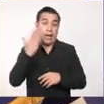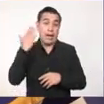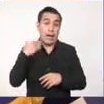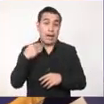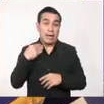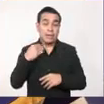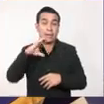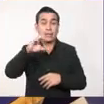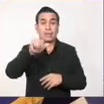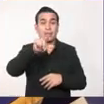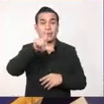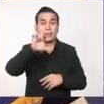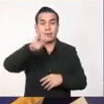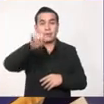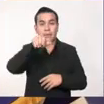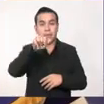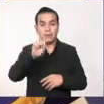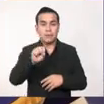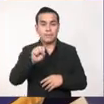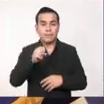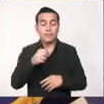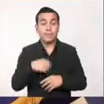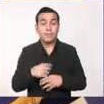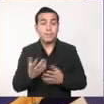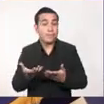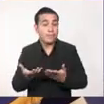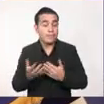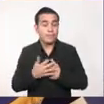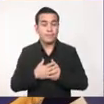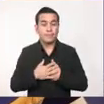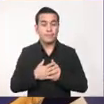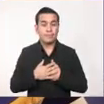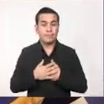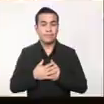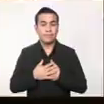candidato opositor a mí, el que quedó en segundo lugar.